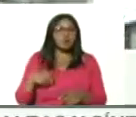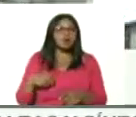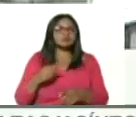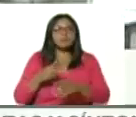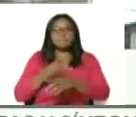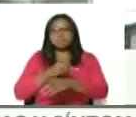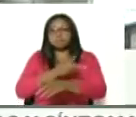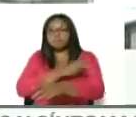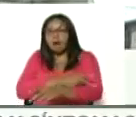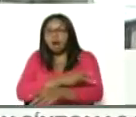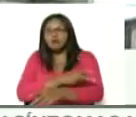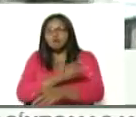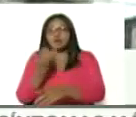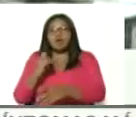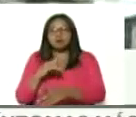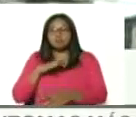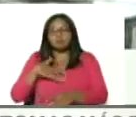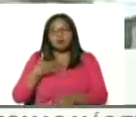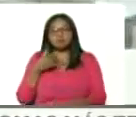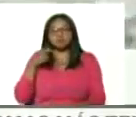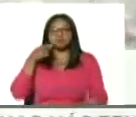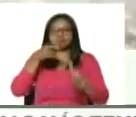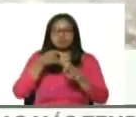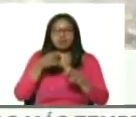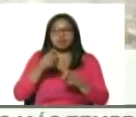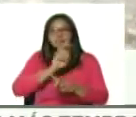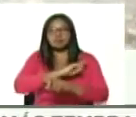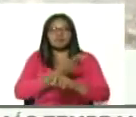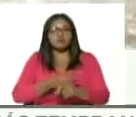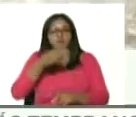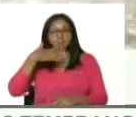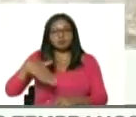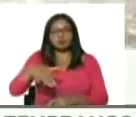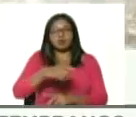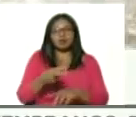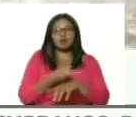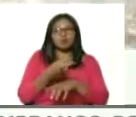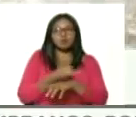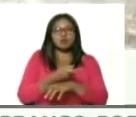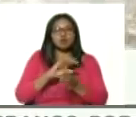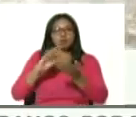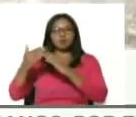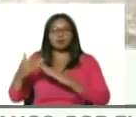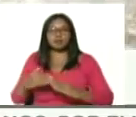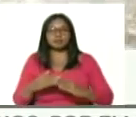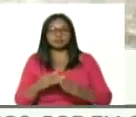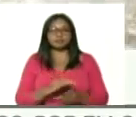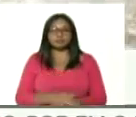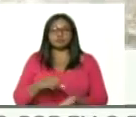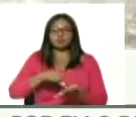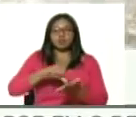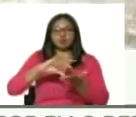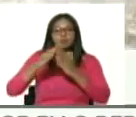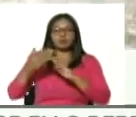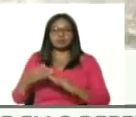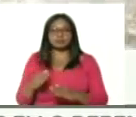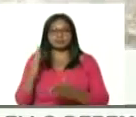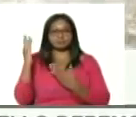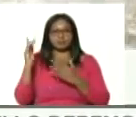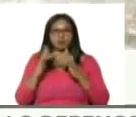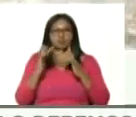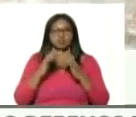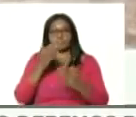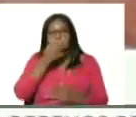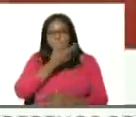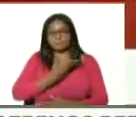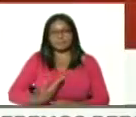estados puedan estar transitando la ruta del poder popular, del gobierno comunal y de las ciudades comunales. Adelante, presidente.